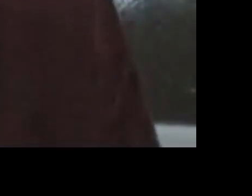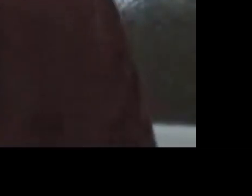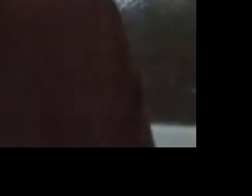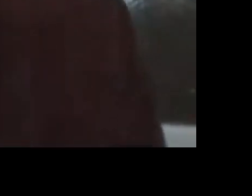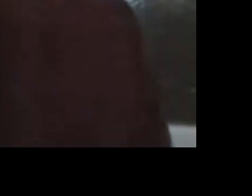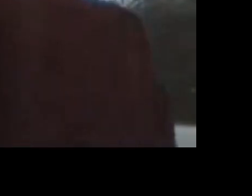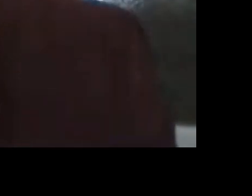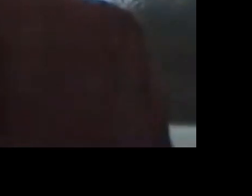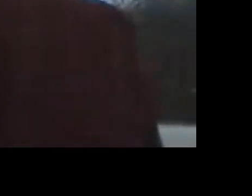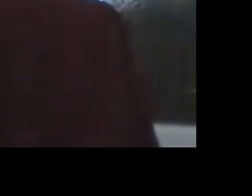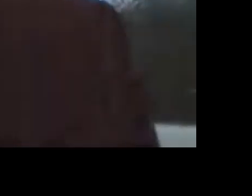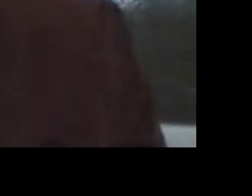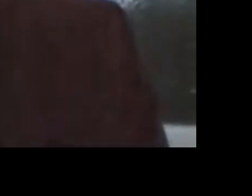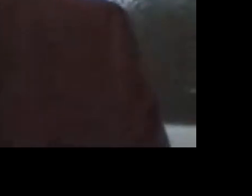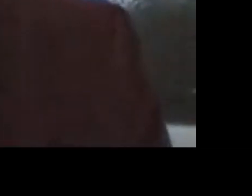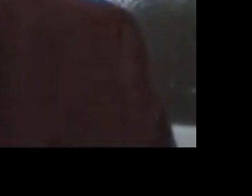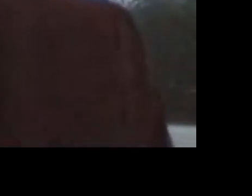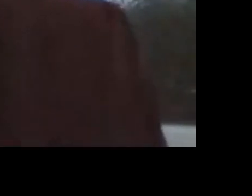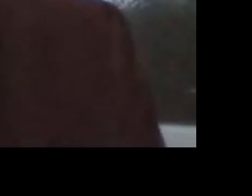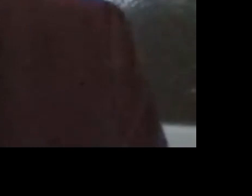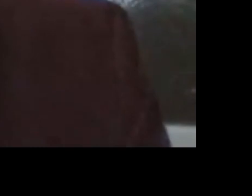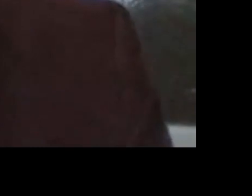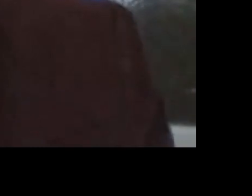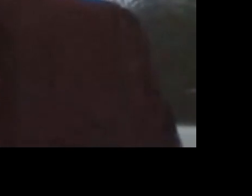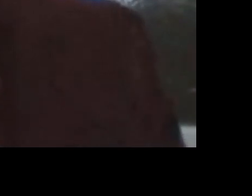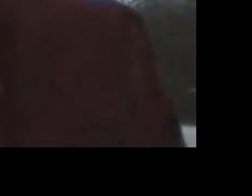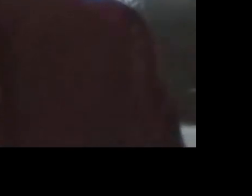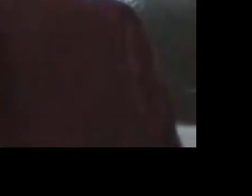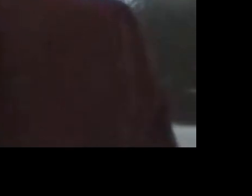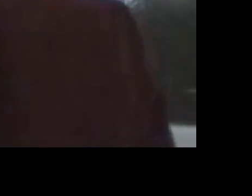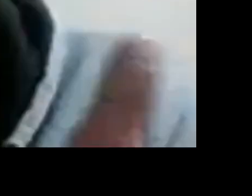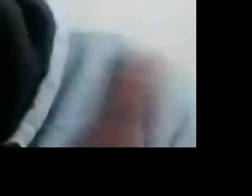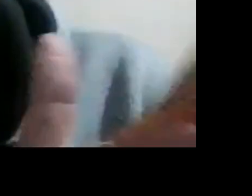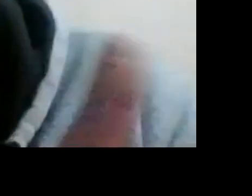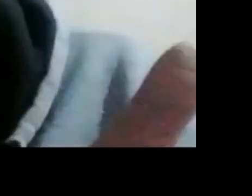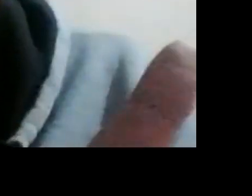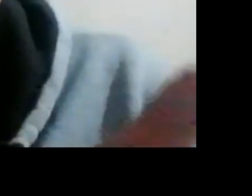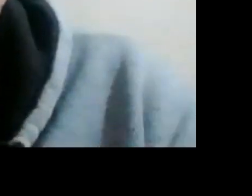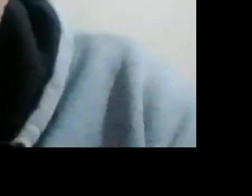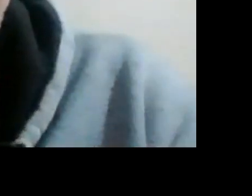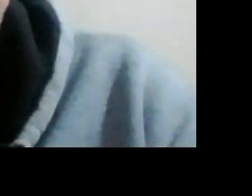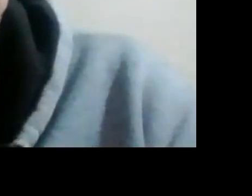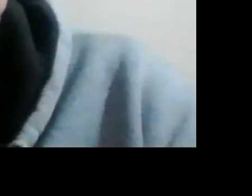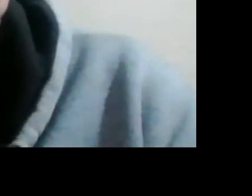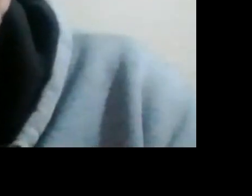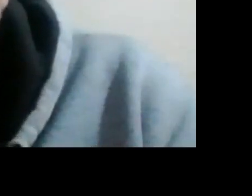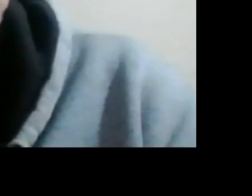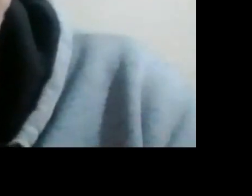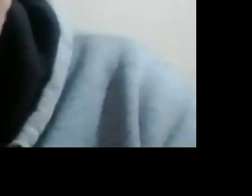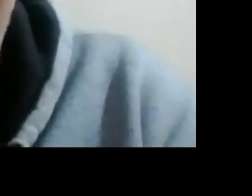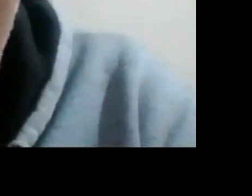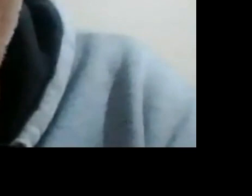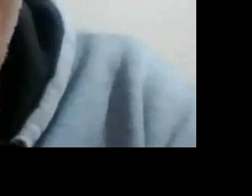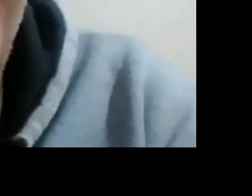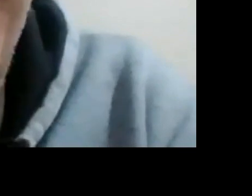yo te voy a ayudar a que vos te compres tu casita. Acá le está diciendo, la que Bueno, tengas... no creo que le ayude a comprar los casitas. Lo que